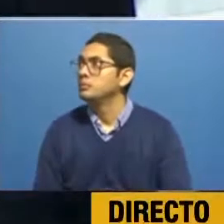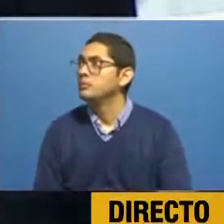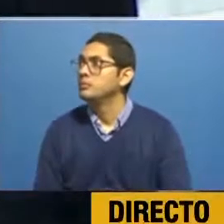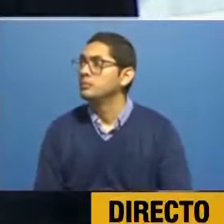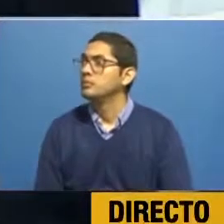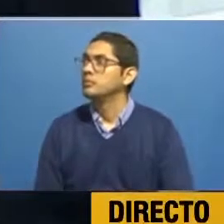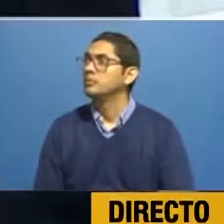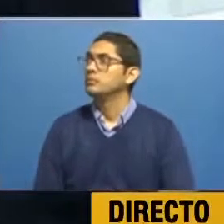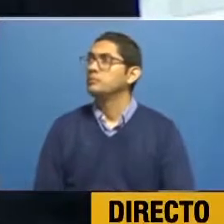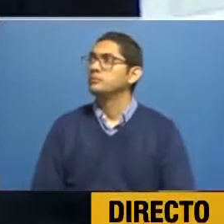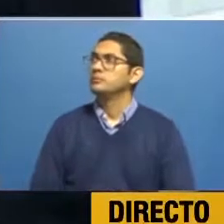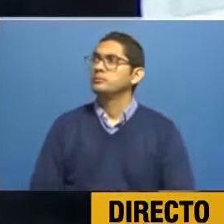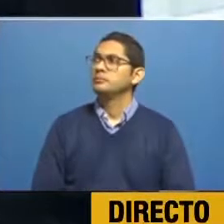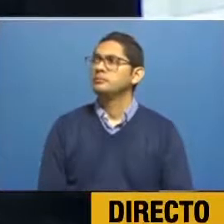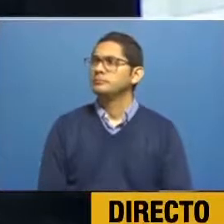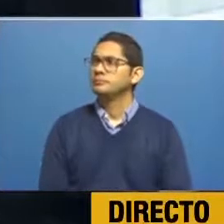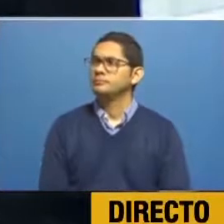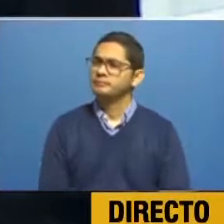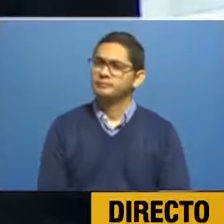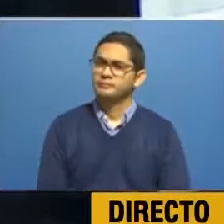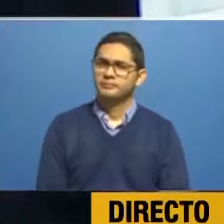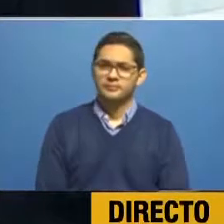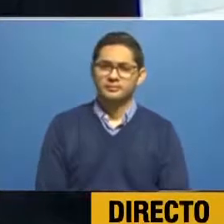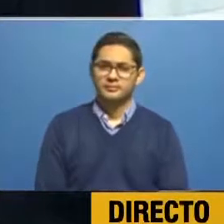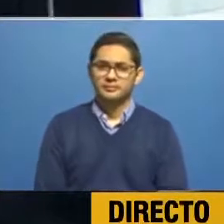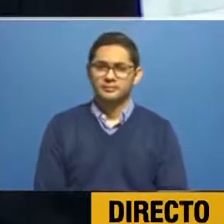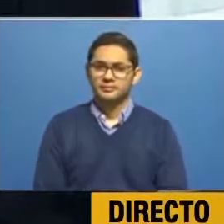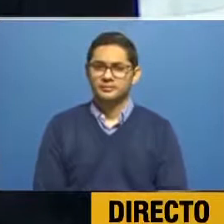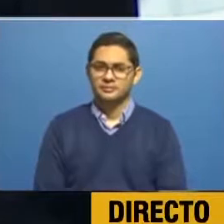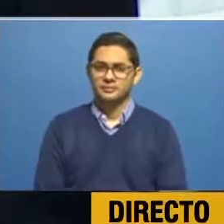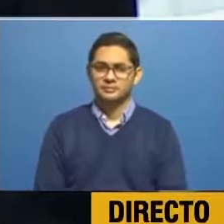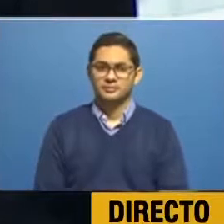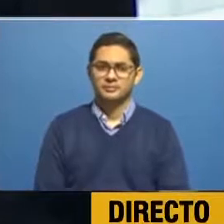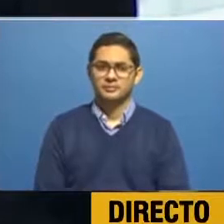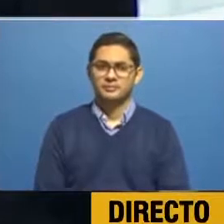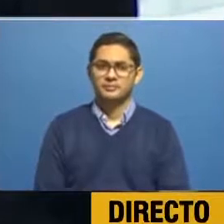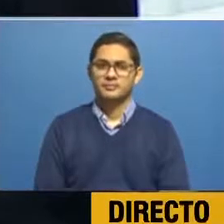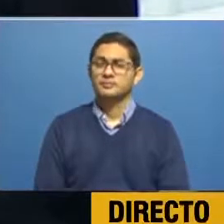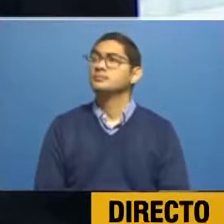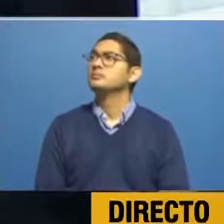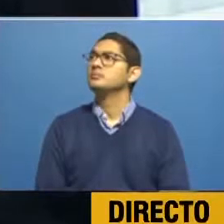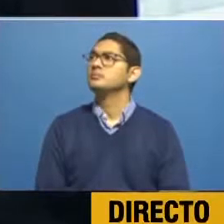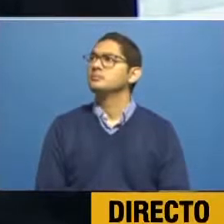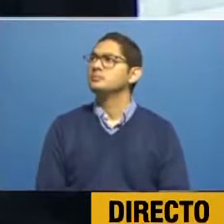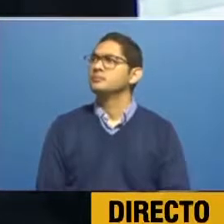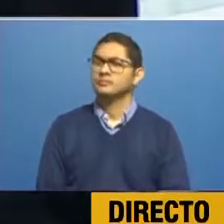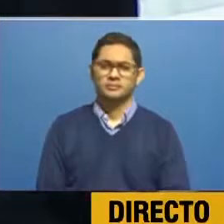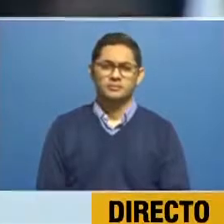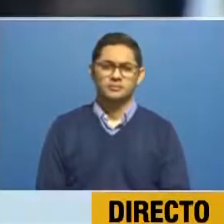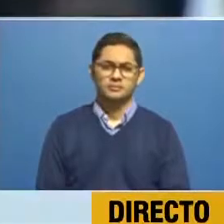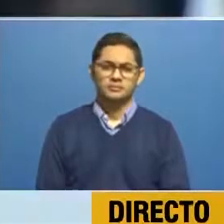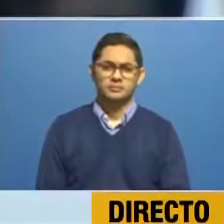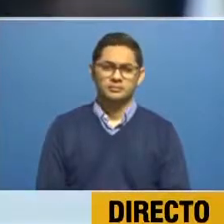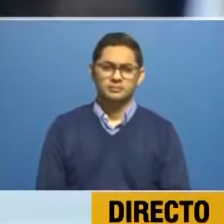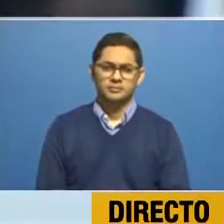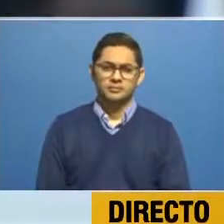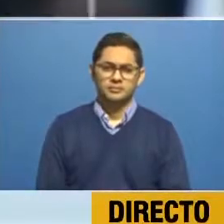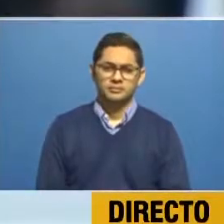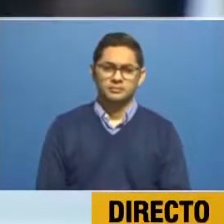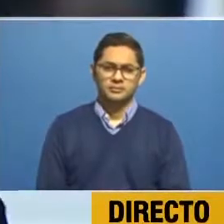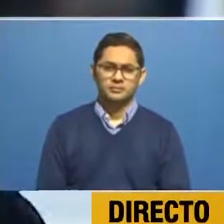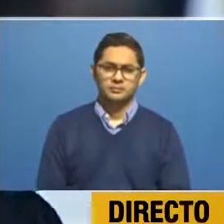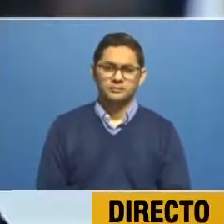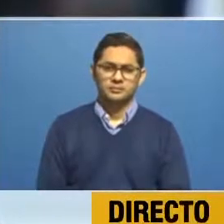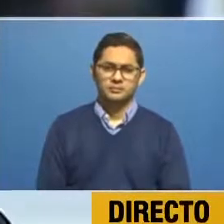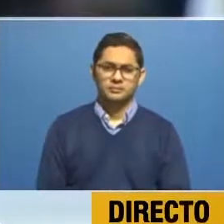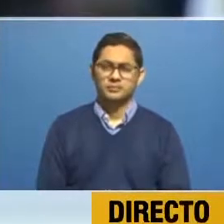Sí, este año tenemos muchas actividades. Por ejemplo, aquí en el área de San Miguelito es un área muy valiosa para nosotros. Estamos haciendo proyectos